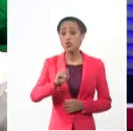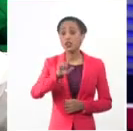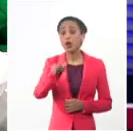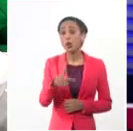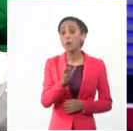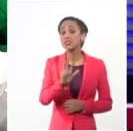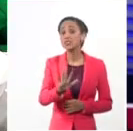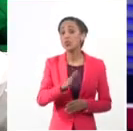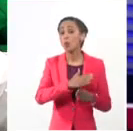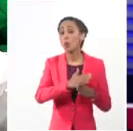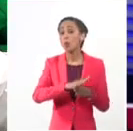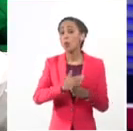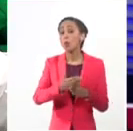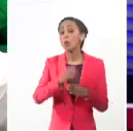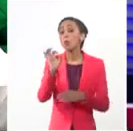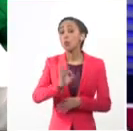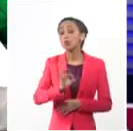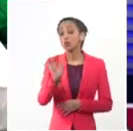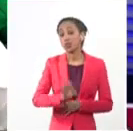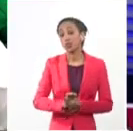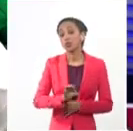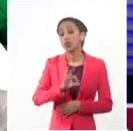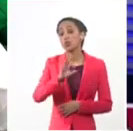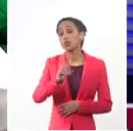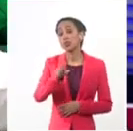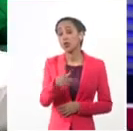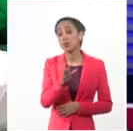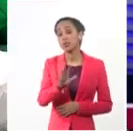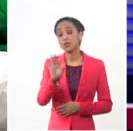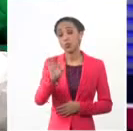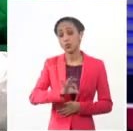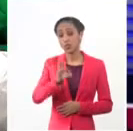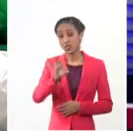80,5% de todos los casos de la semana. Fíjense,